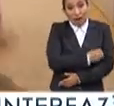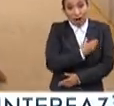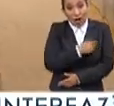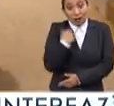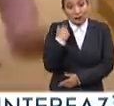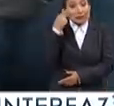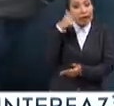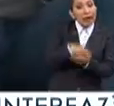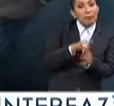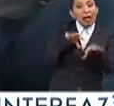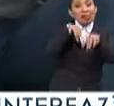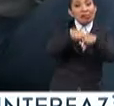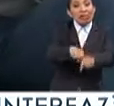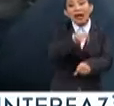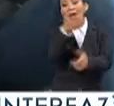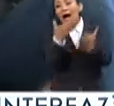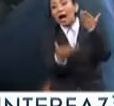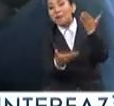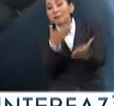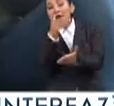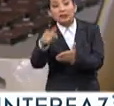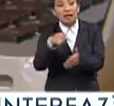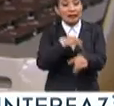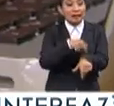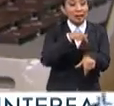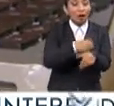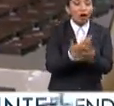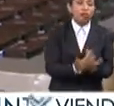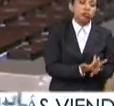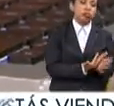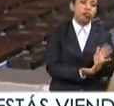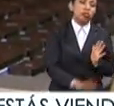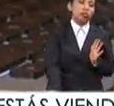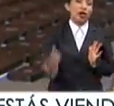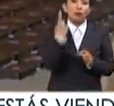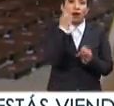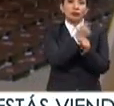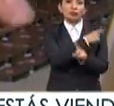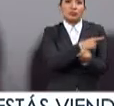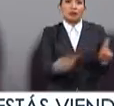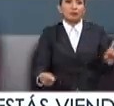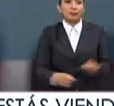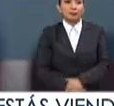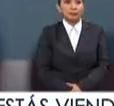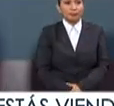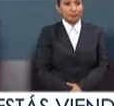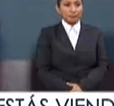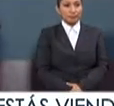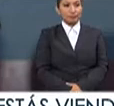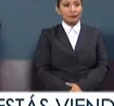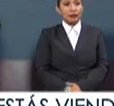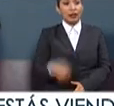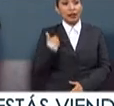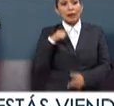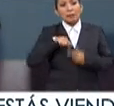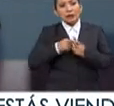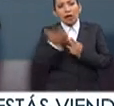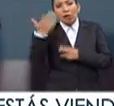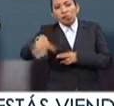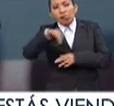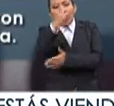considerando que en algunas ocasiones el periodo de espera supera el año y medio cuando te quita plástico javier